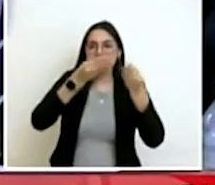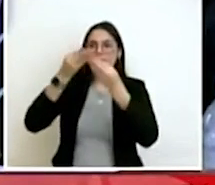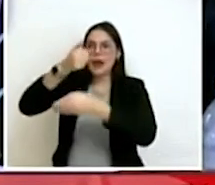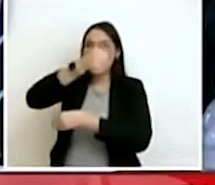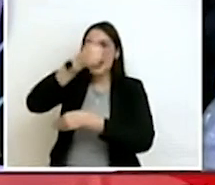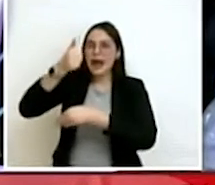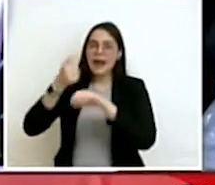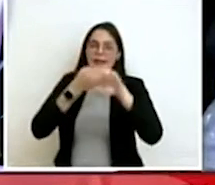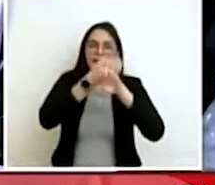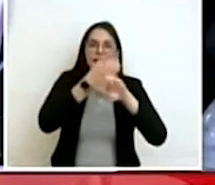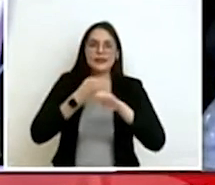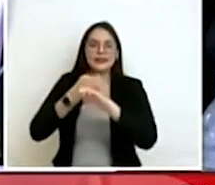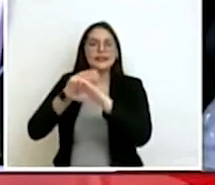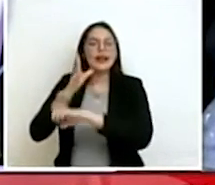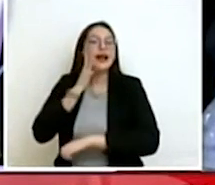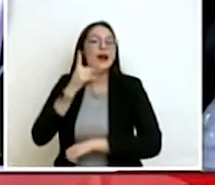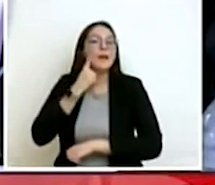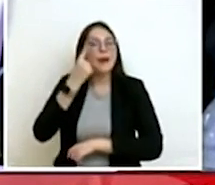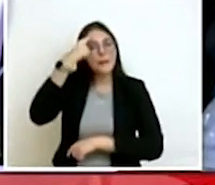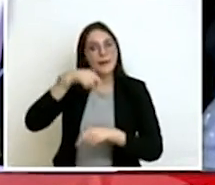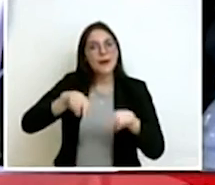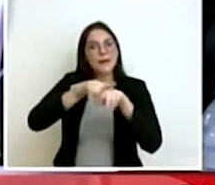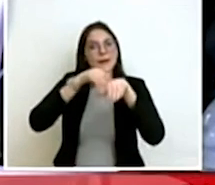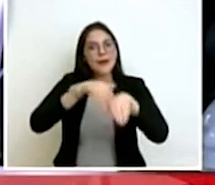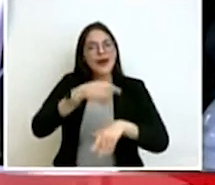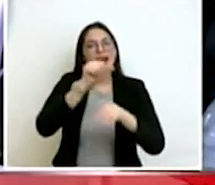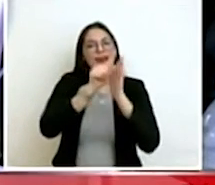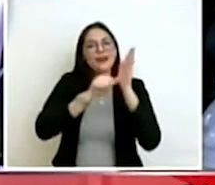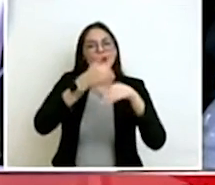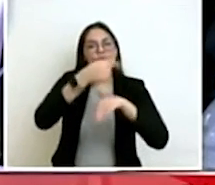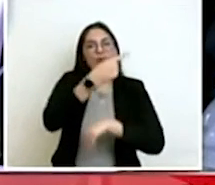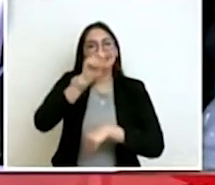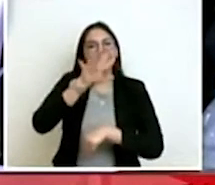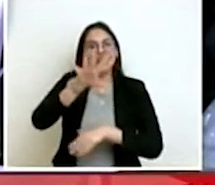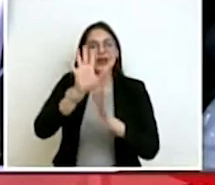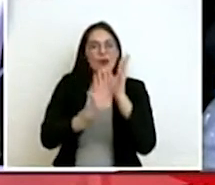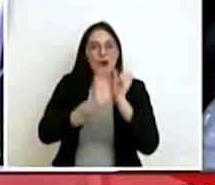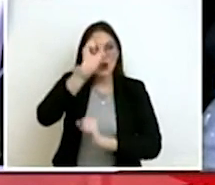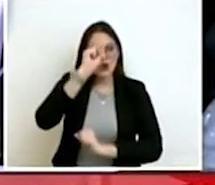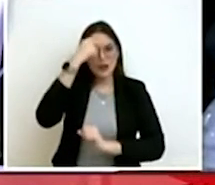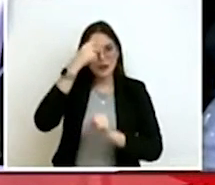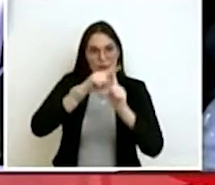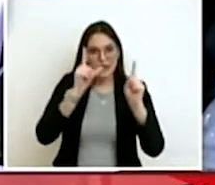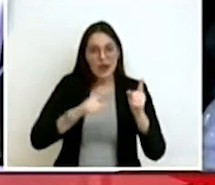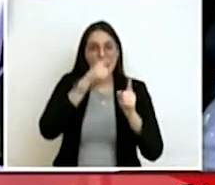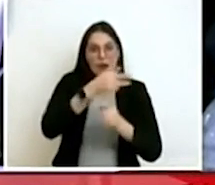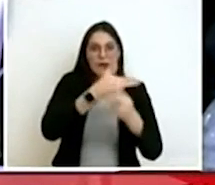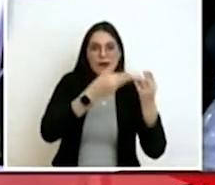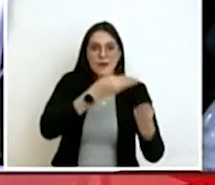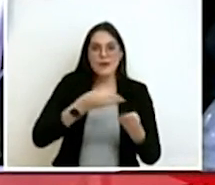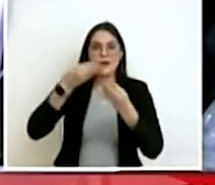estatales para los efectos del artículo 135 constitucional. Se instruye que la remisión